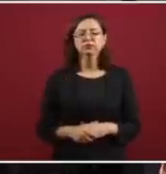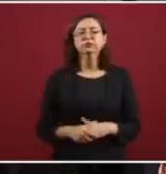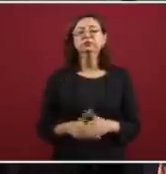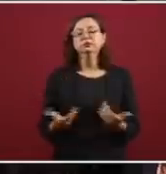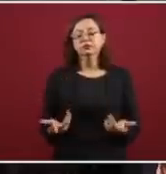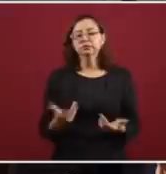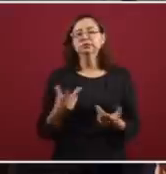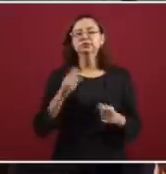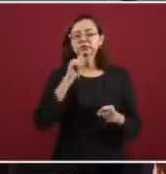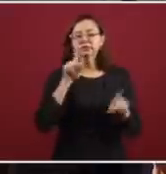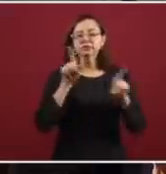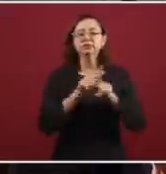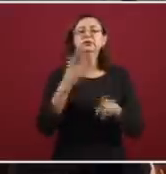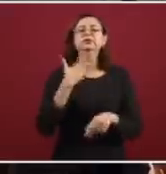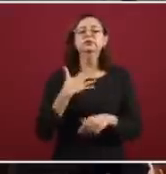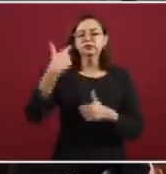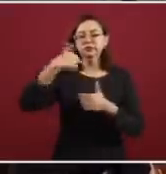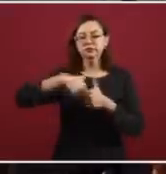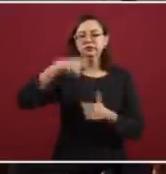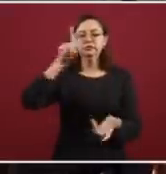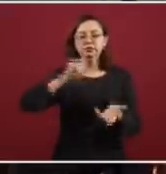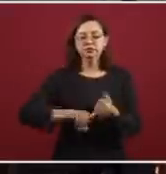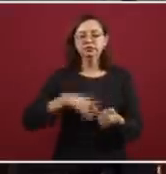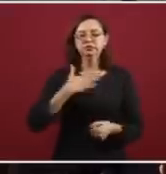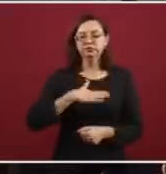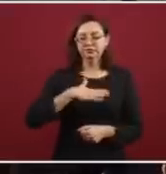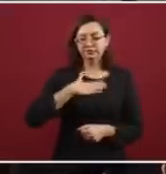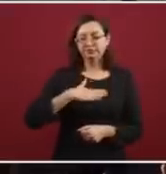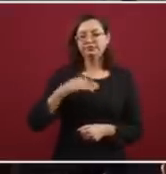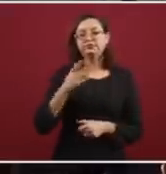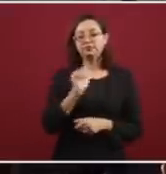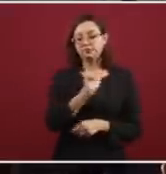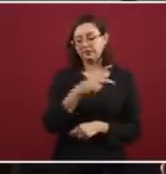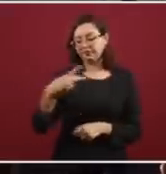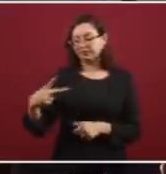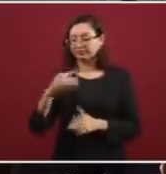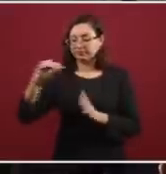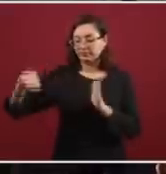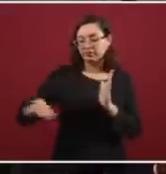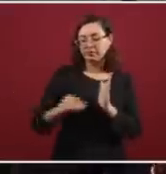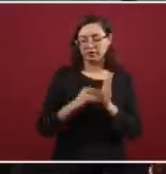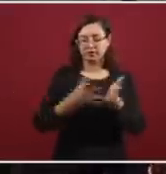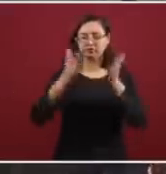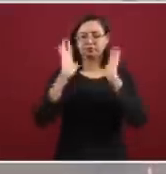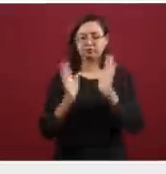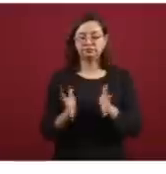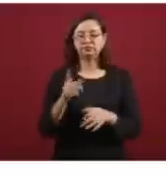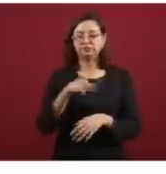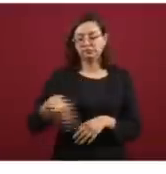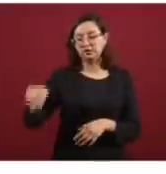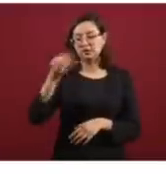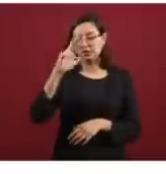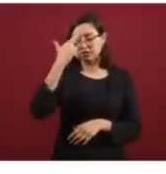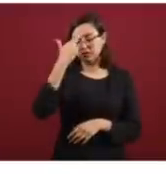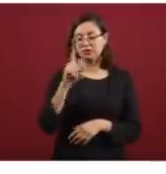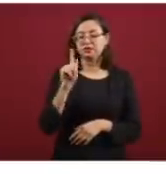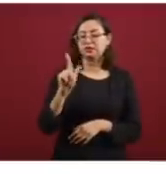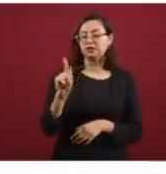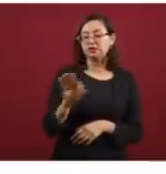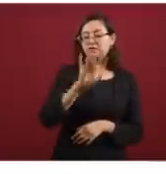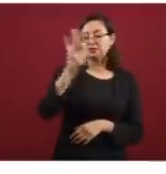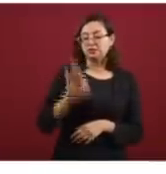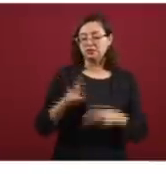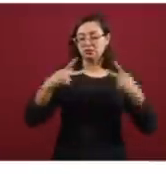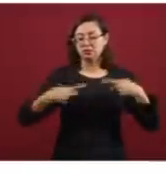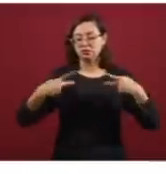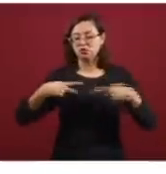que lo pueden ver también en la app como un servicio adicional, recordarán que el 70% de los usuarios de las estaciones de